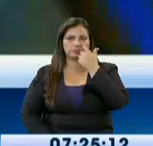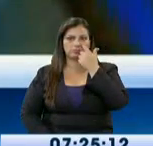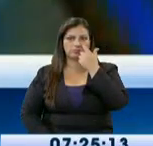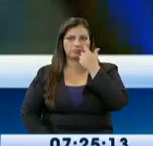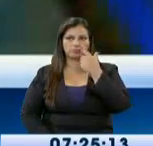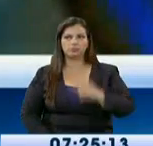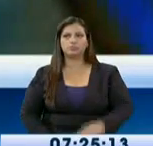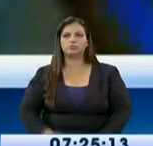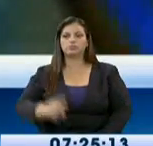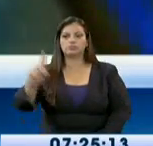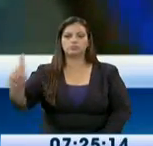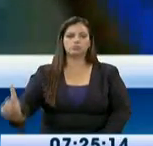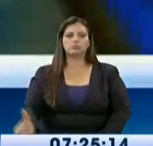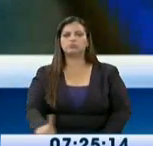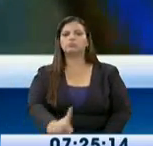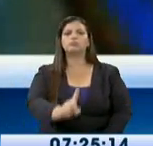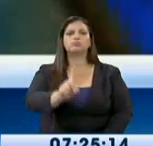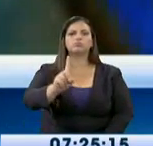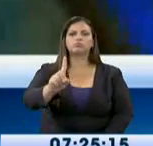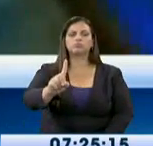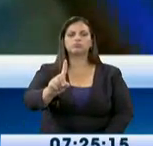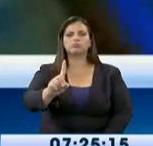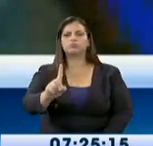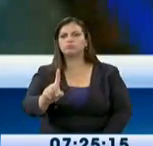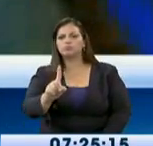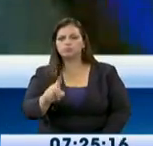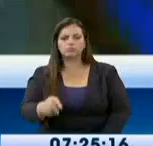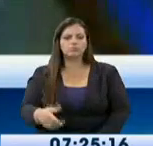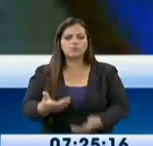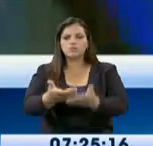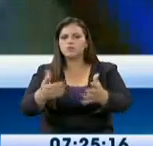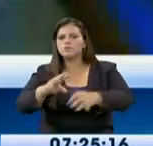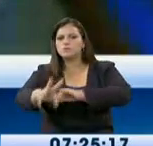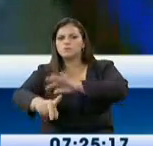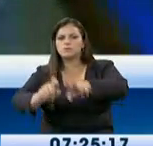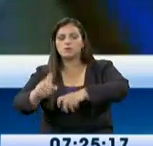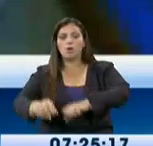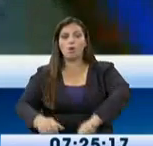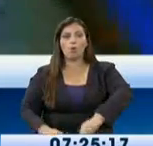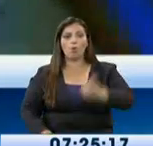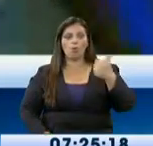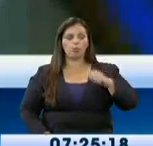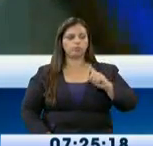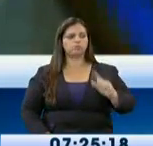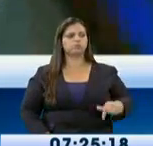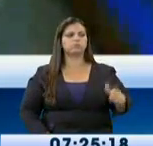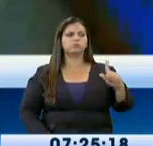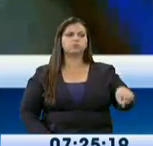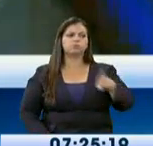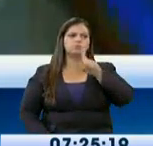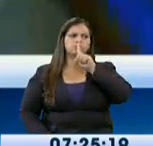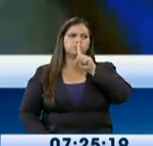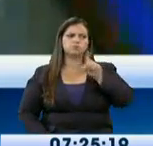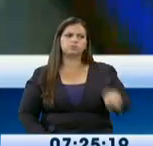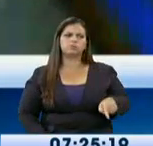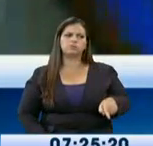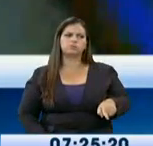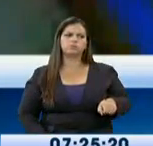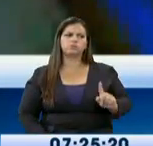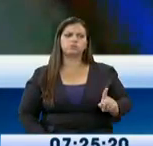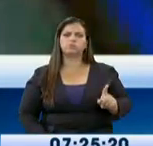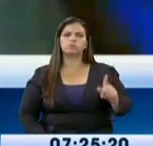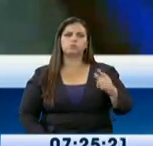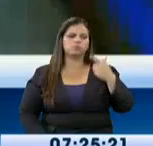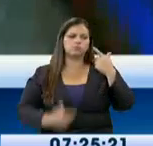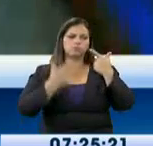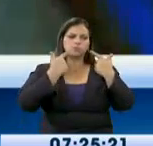vitrina. Yeah. Y el que está aquí es el que nos está vigilando y que nosotros no nos movamos. Él cierra la puerta para poder abrir afuera y vuelta regresa. ¿De la